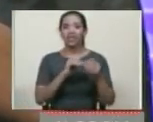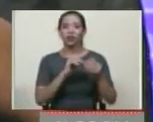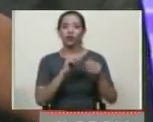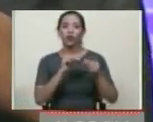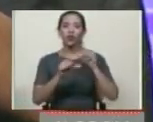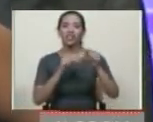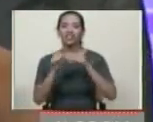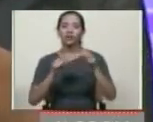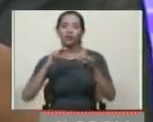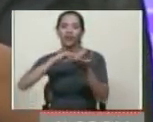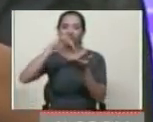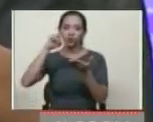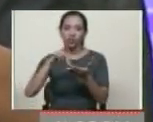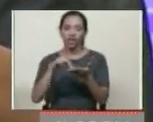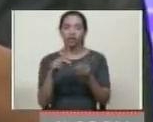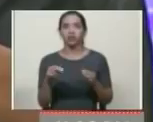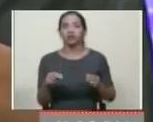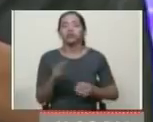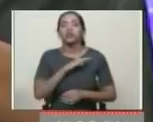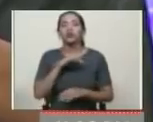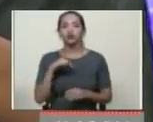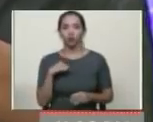nacional. Si nosotros